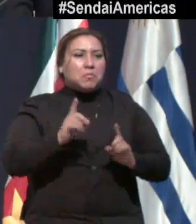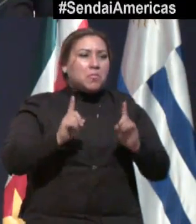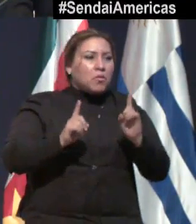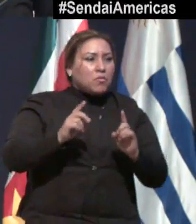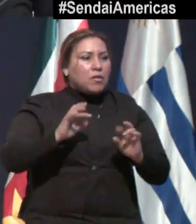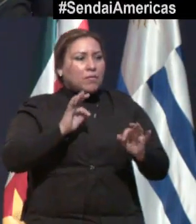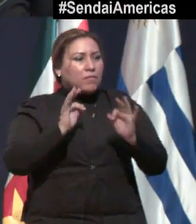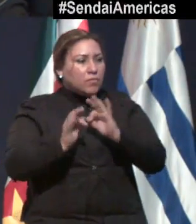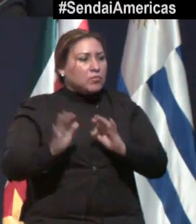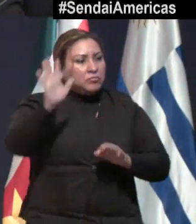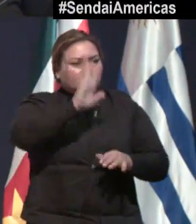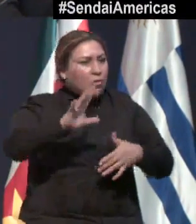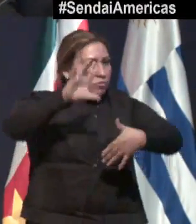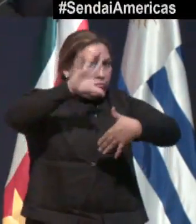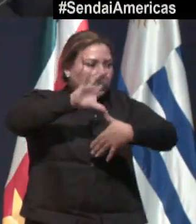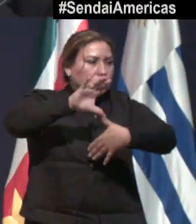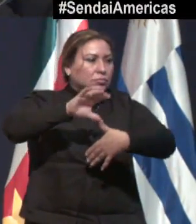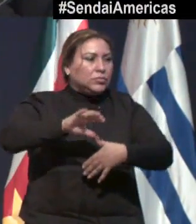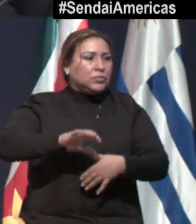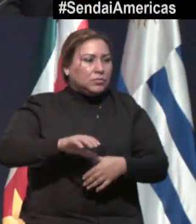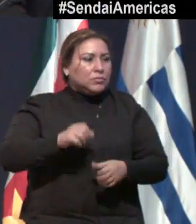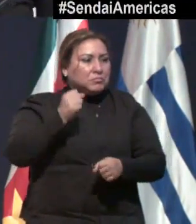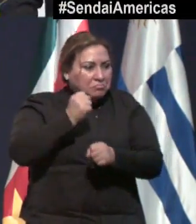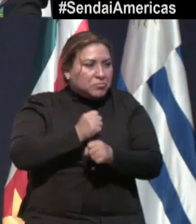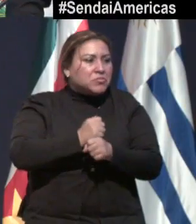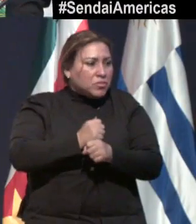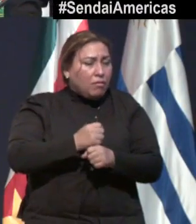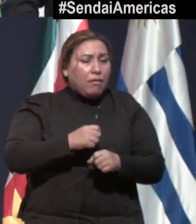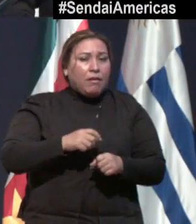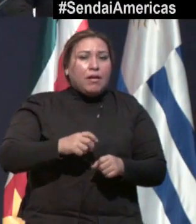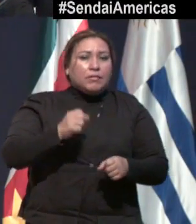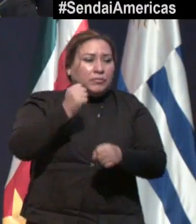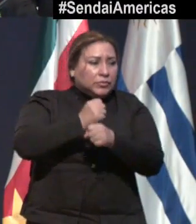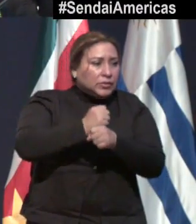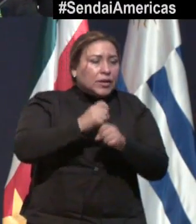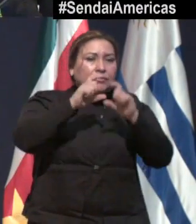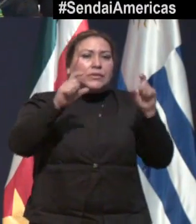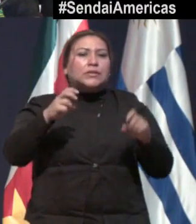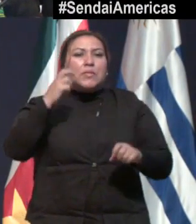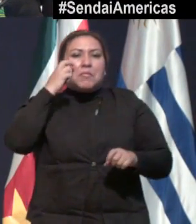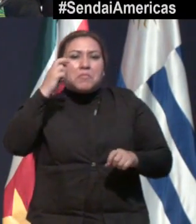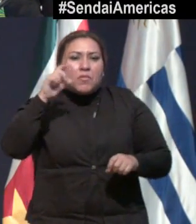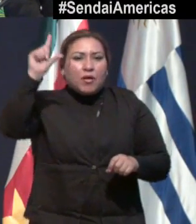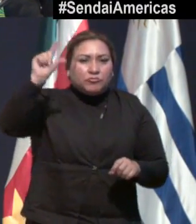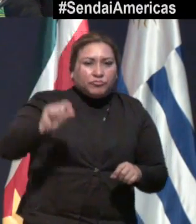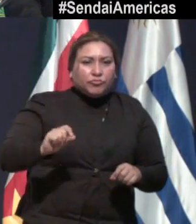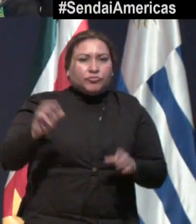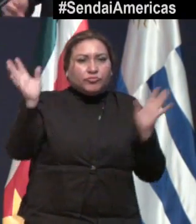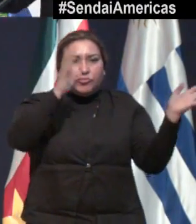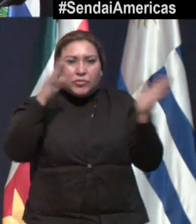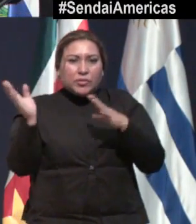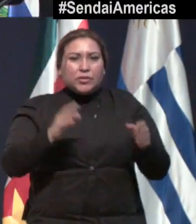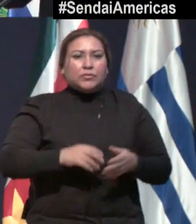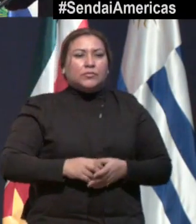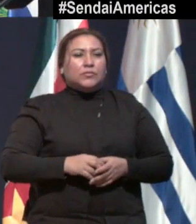otra manera trabajan el tema de la gestión del riesgo de desastres. Entonces escucharemos sus perspectivas